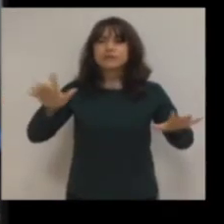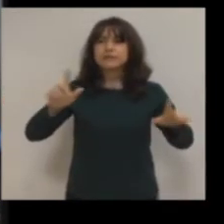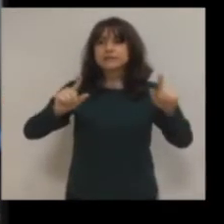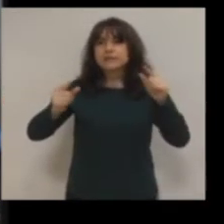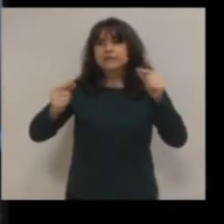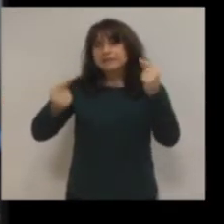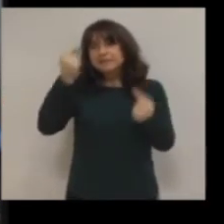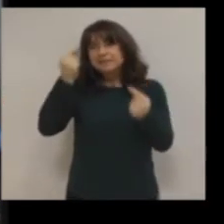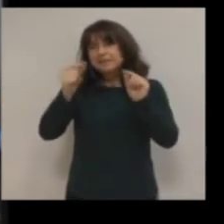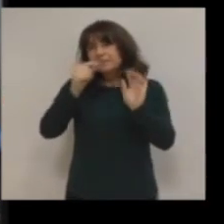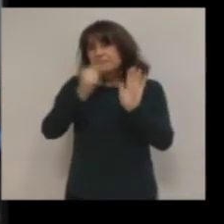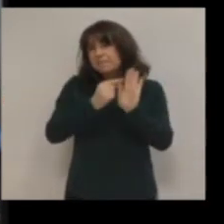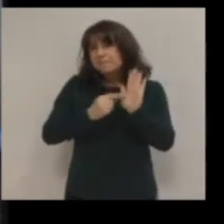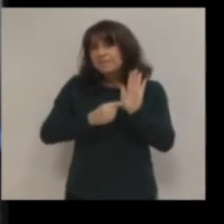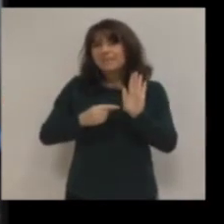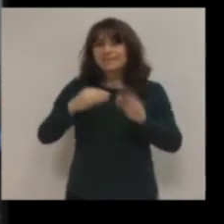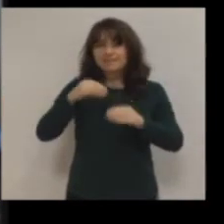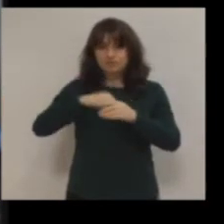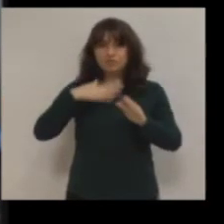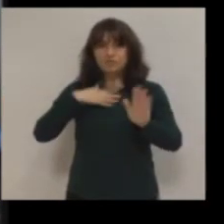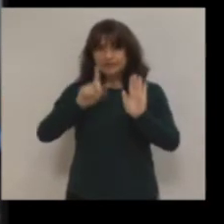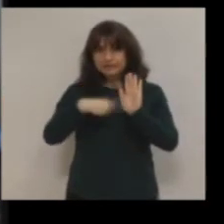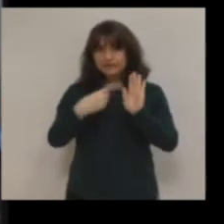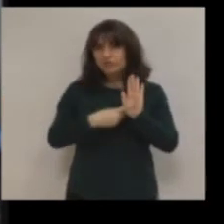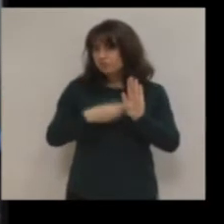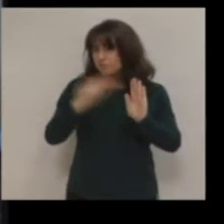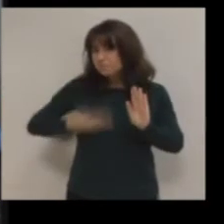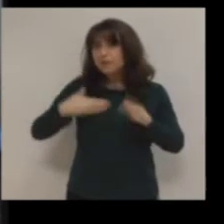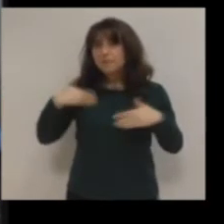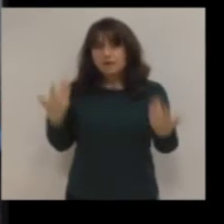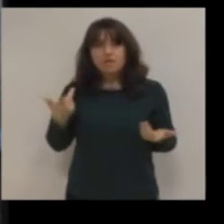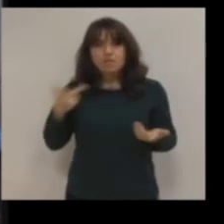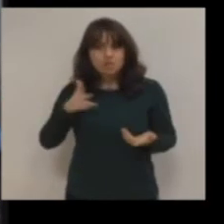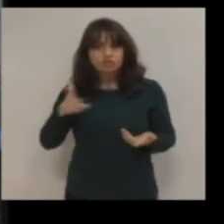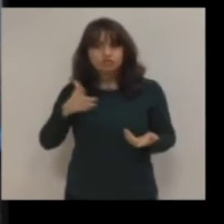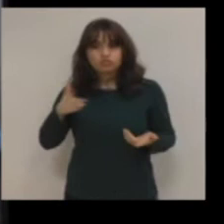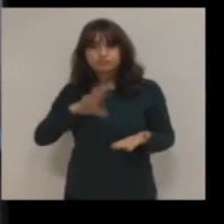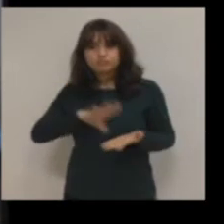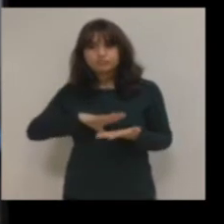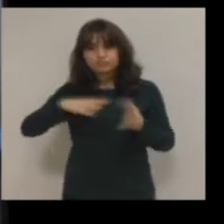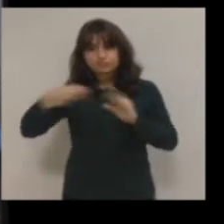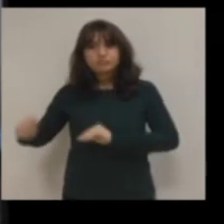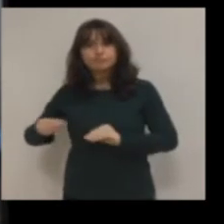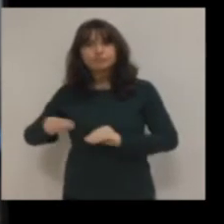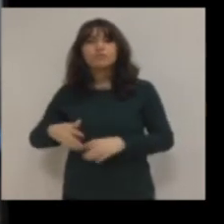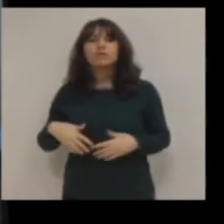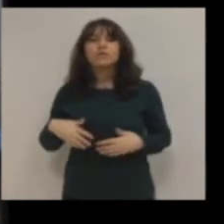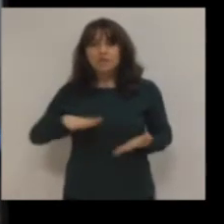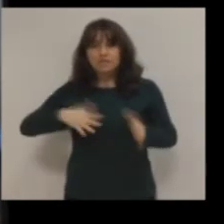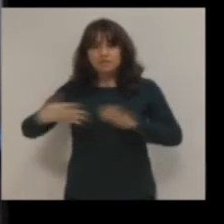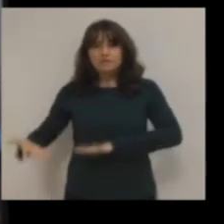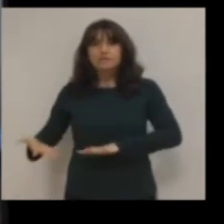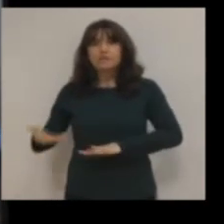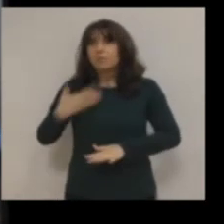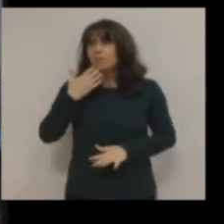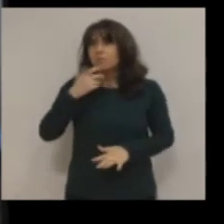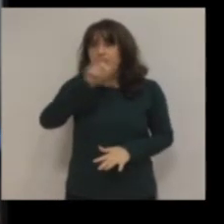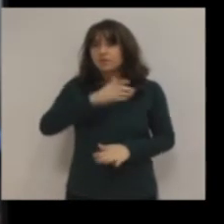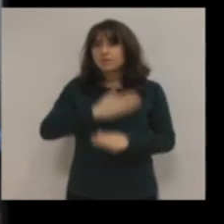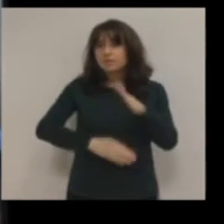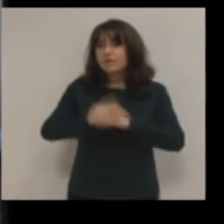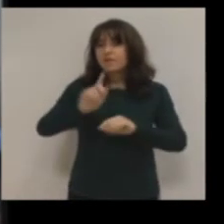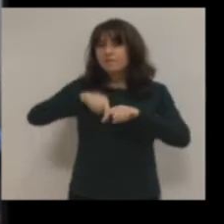de nuestra legislación que son fundamentales para el ejercicio de los derechos, como que las personas con discapacidad, familias